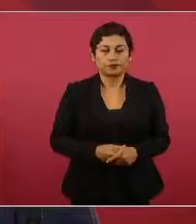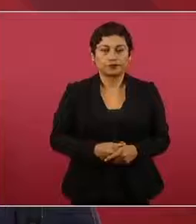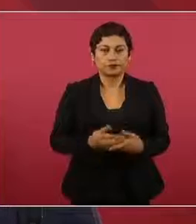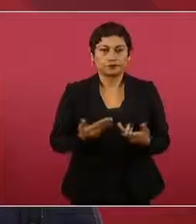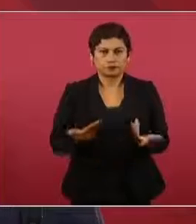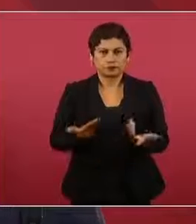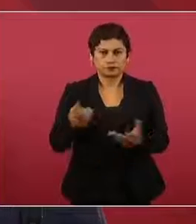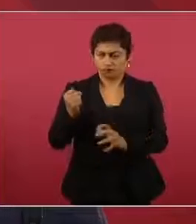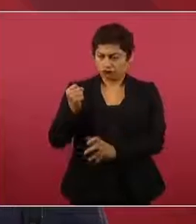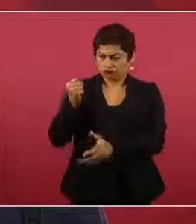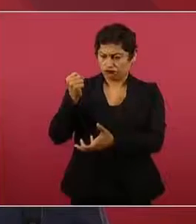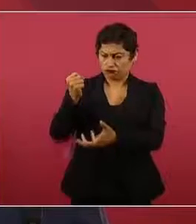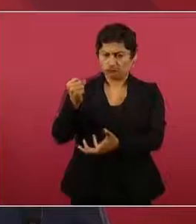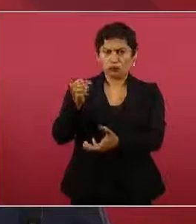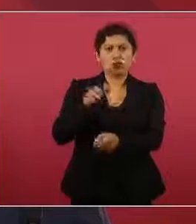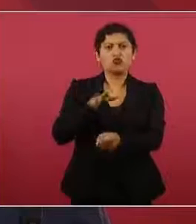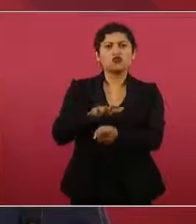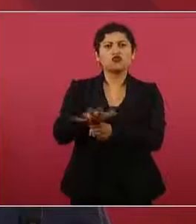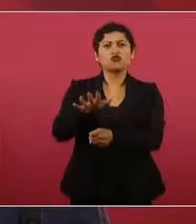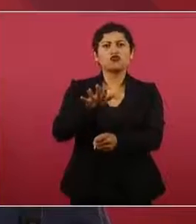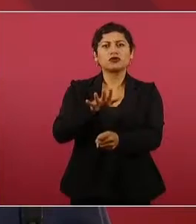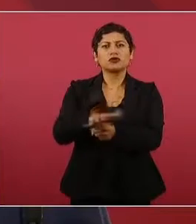terminar este año, no hay